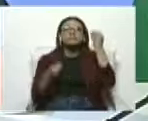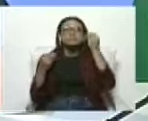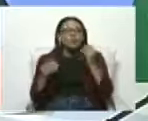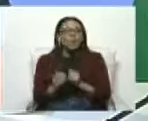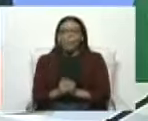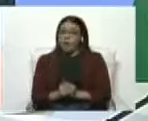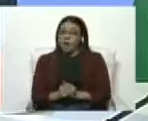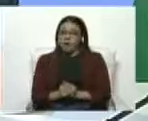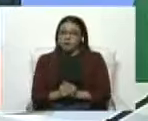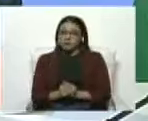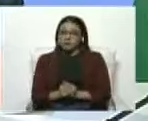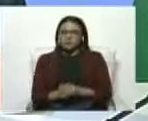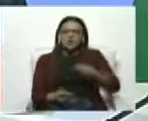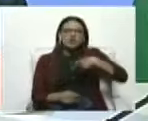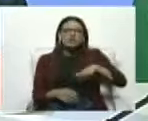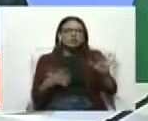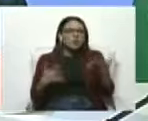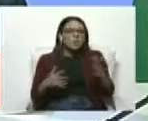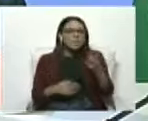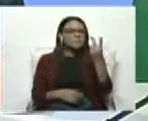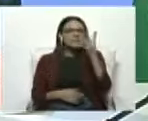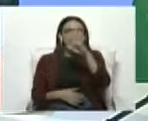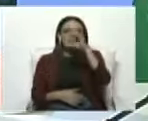Nosotros tenemos ya, Amelia, 25 años en esto, ¿verdad?